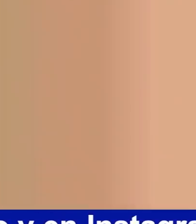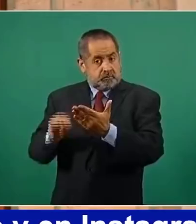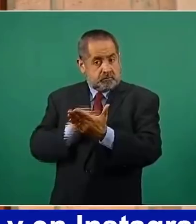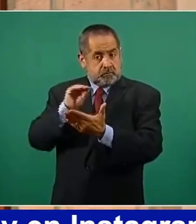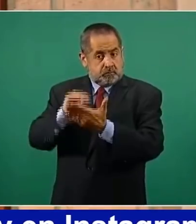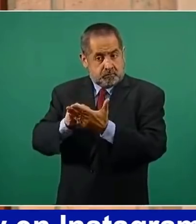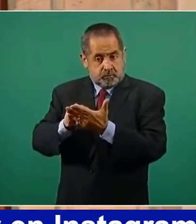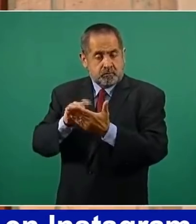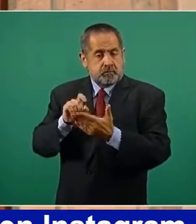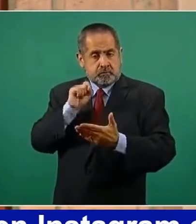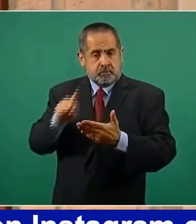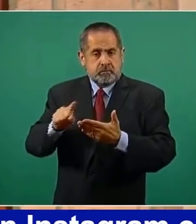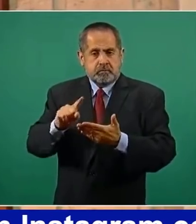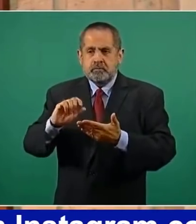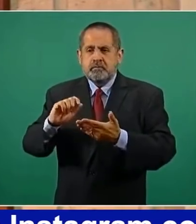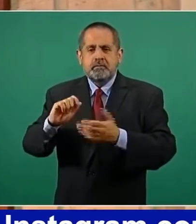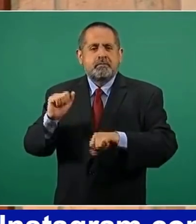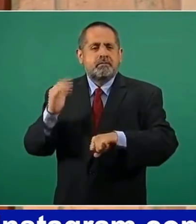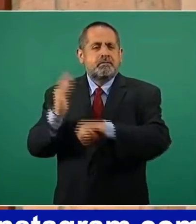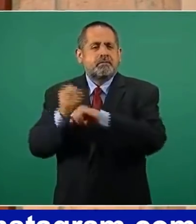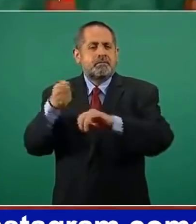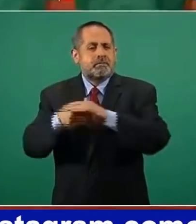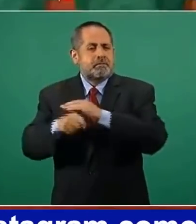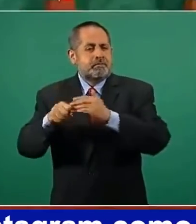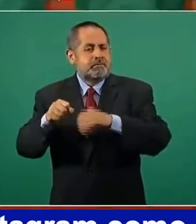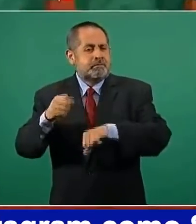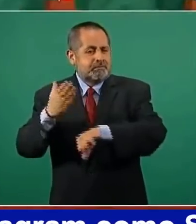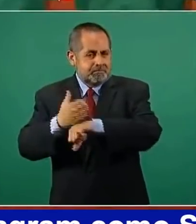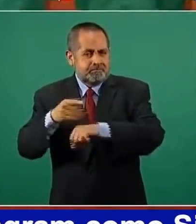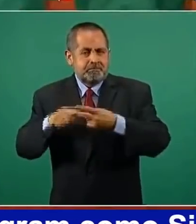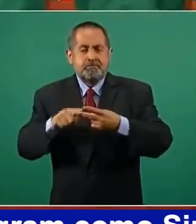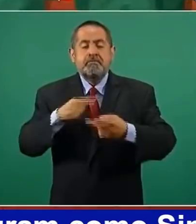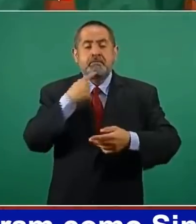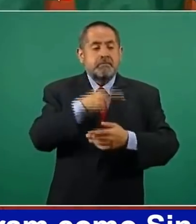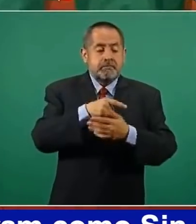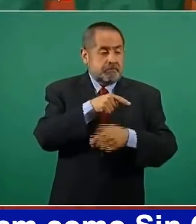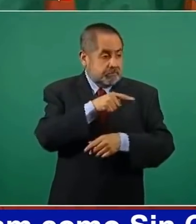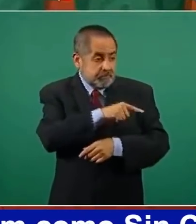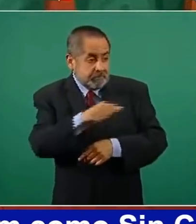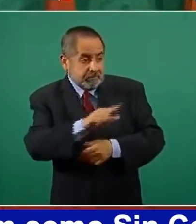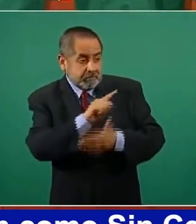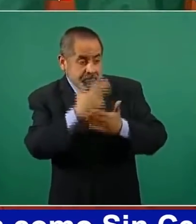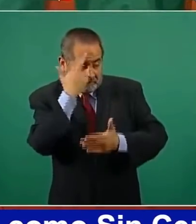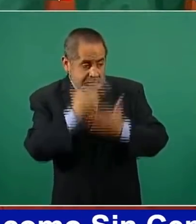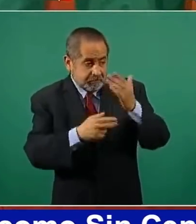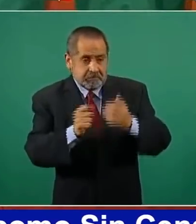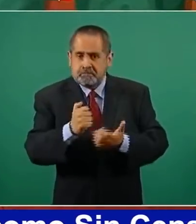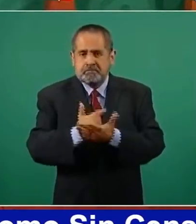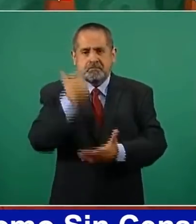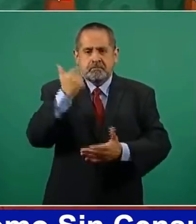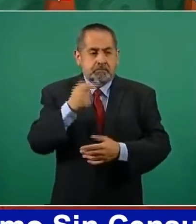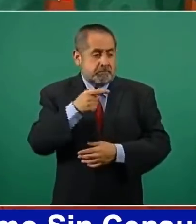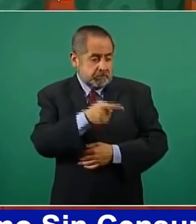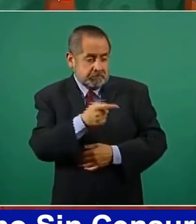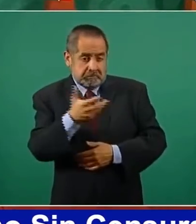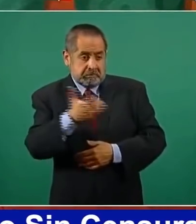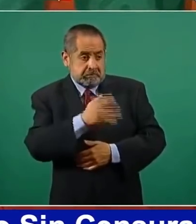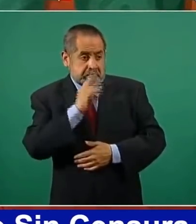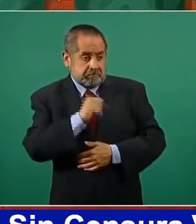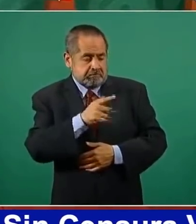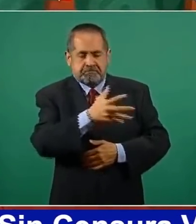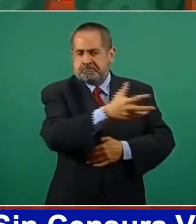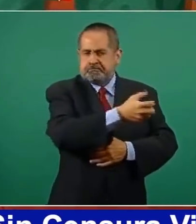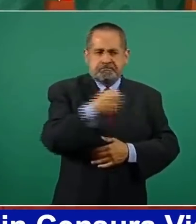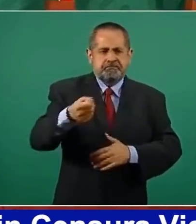en el Código Penal como graves, por lo que se castiga con cárcel y sin derecho